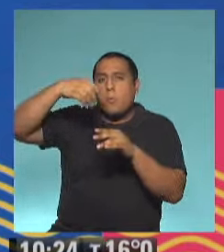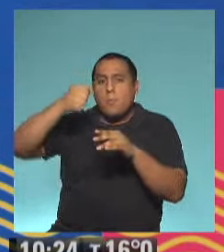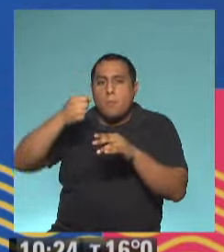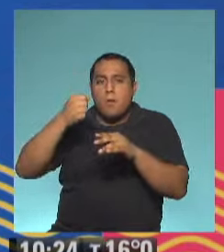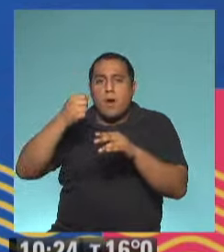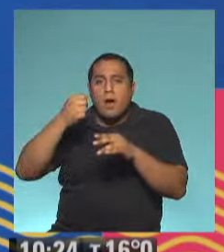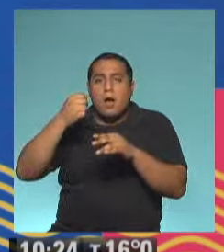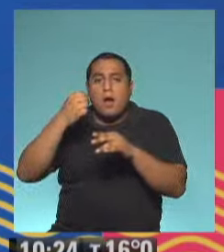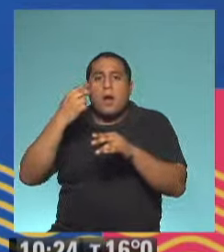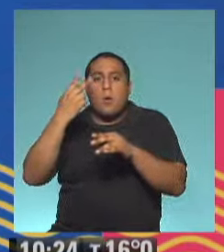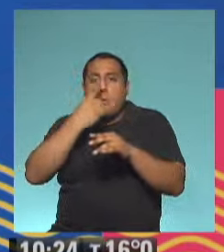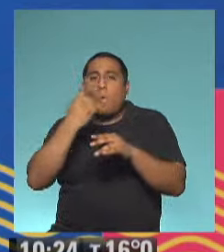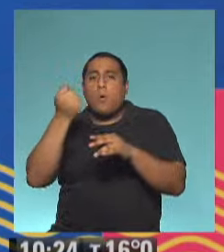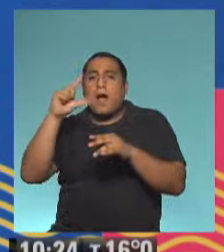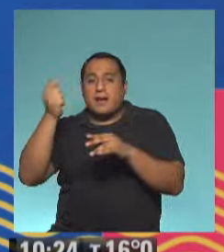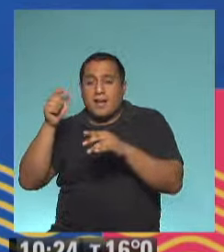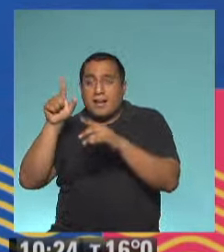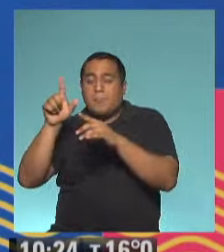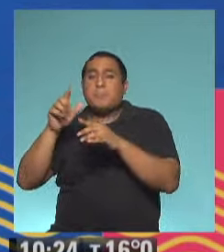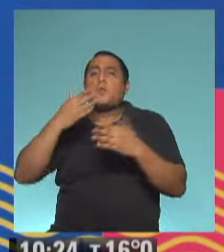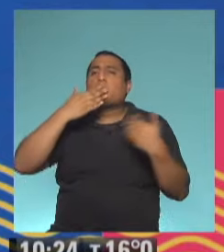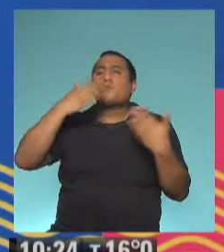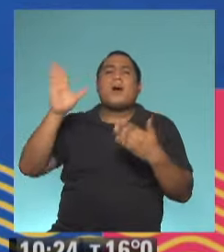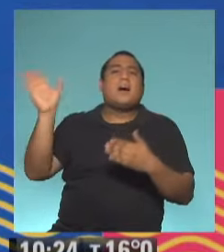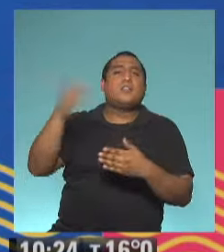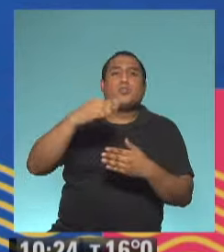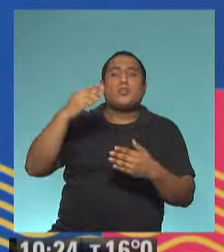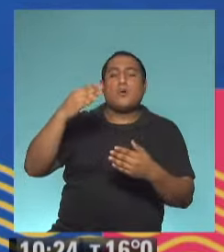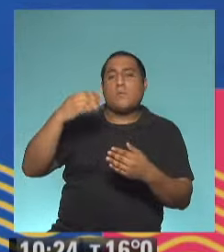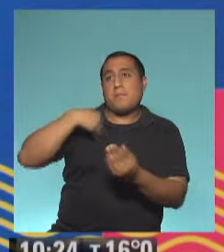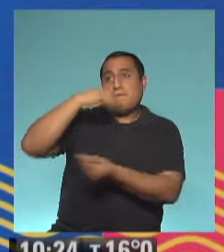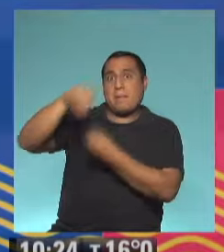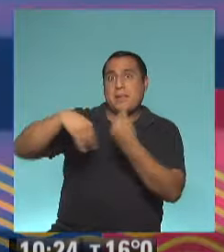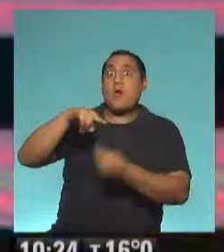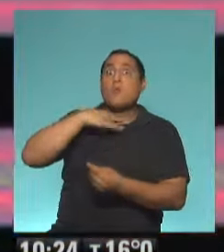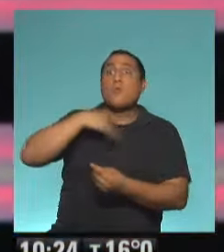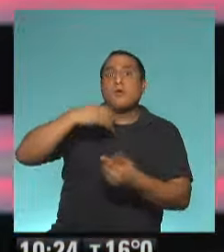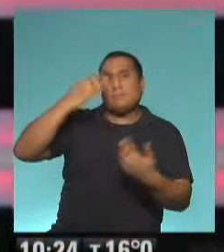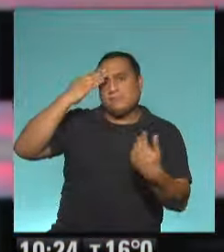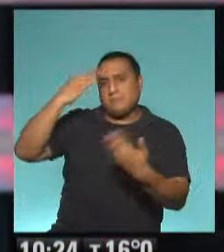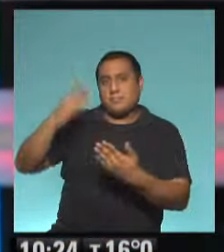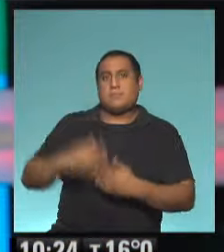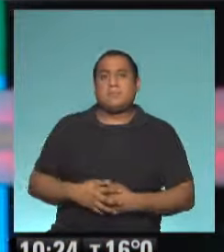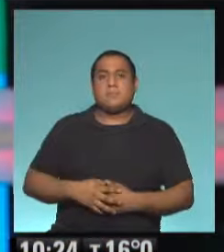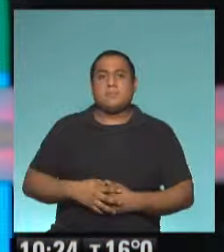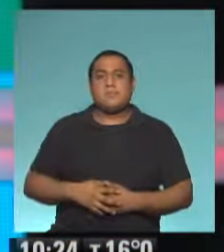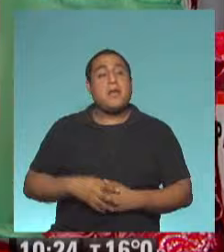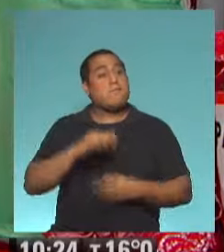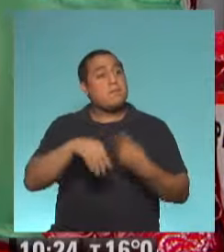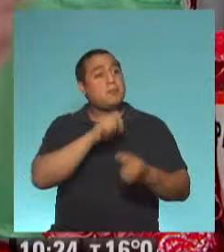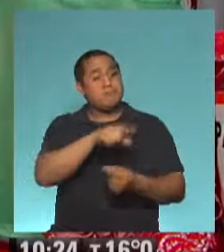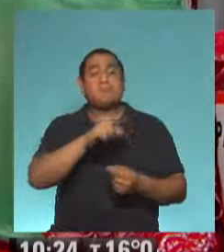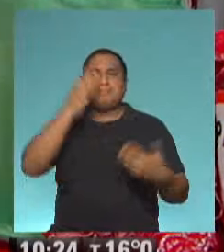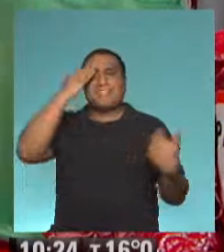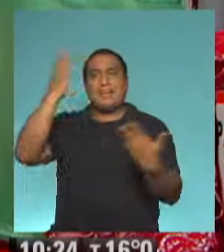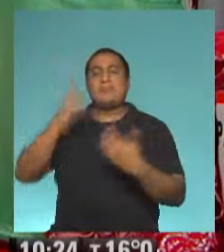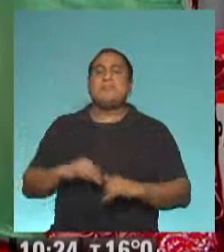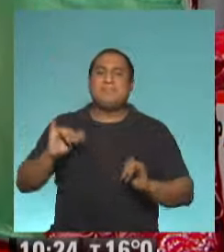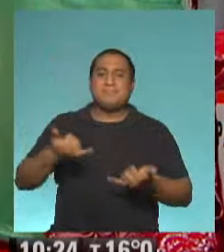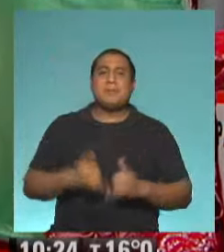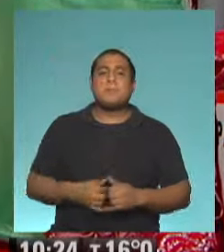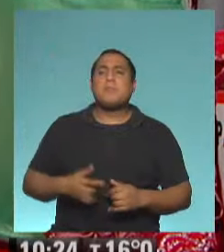sí! ¡Los colores! ¡Beso grande a toda mi familia en Jujuy! ¡Besos para la familia de Maga! Sí. ¡Ahí está! Buenísimo. Bueno, entonces, ¿cómo